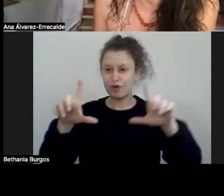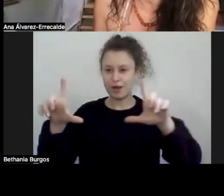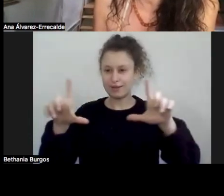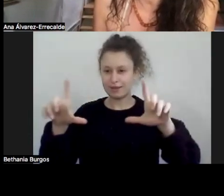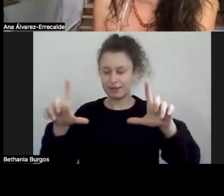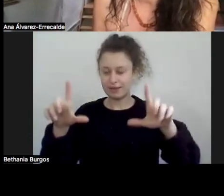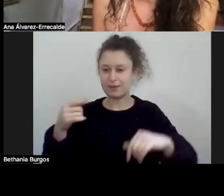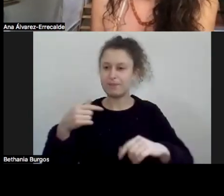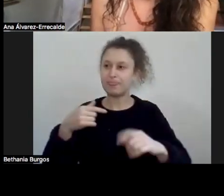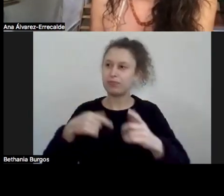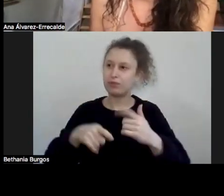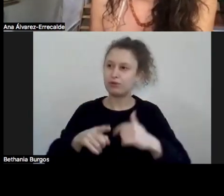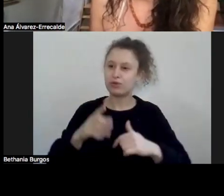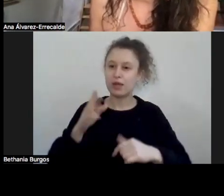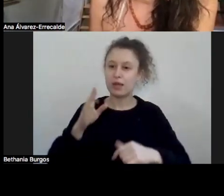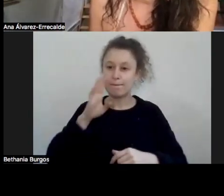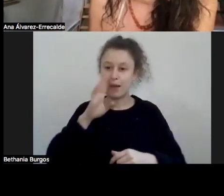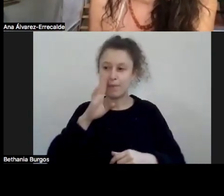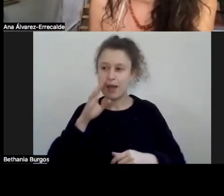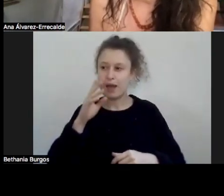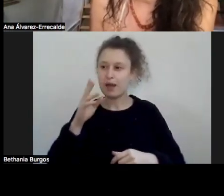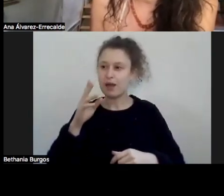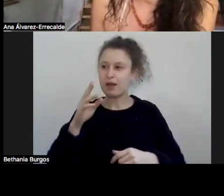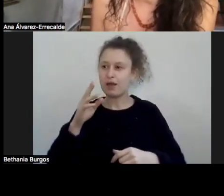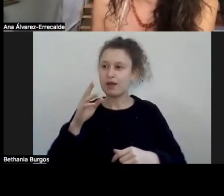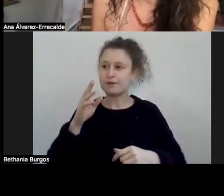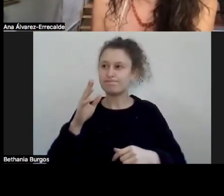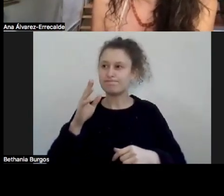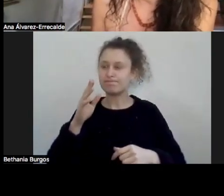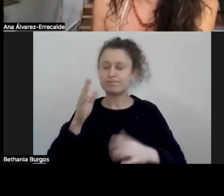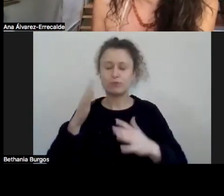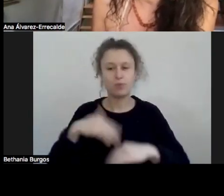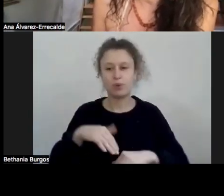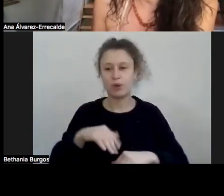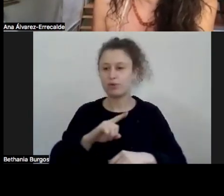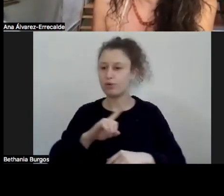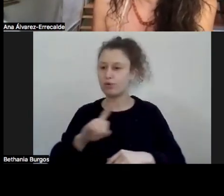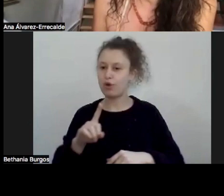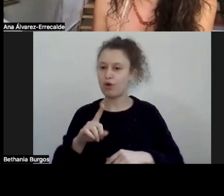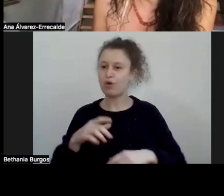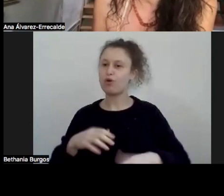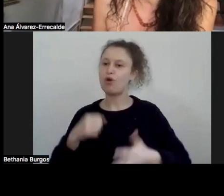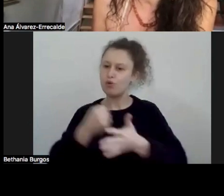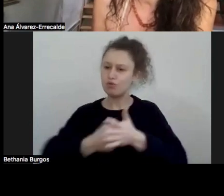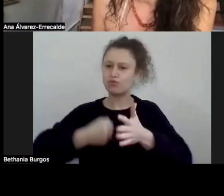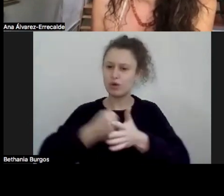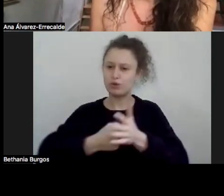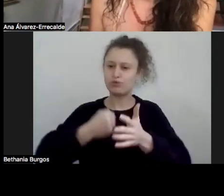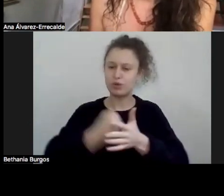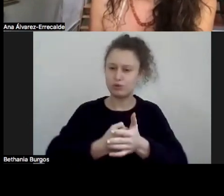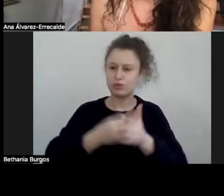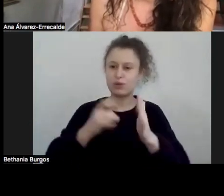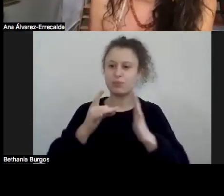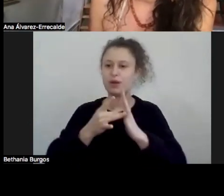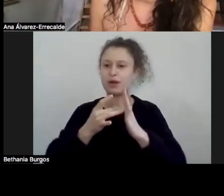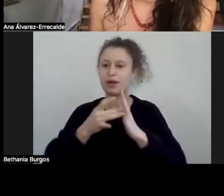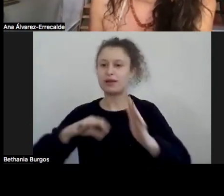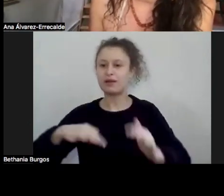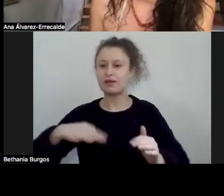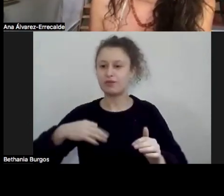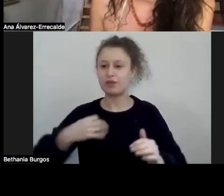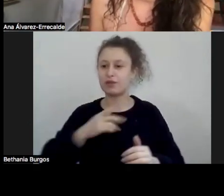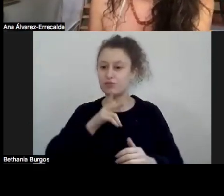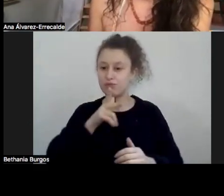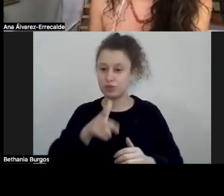normal que se pudiera, mostrándomelo como un ejemplo de la madre que lucha por la calidad de vida de su hija. Más de 40